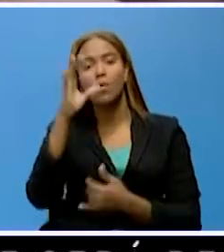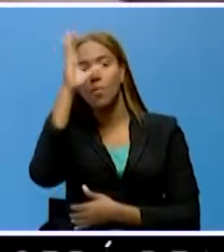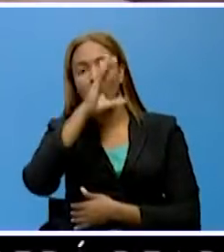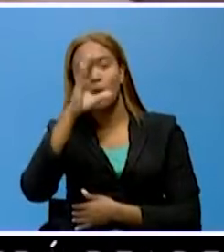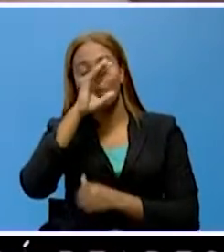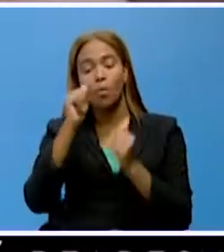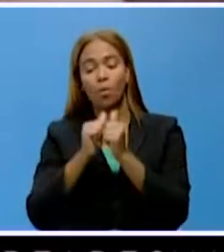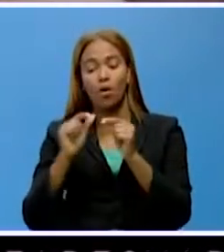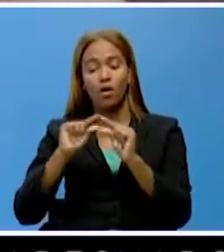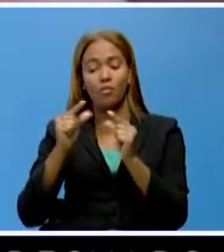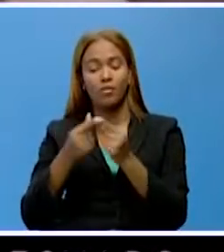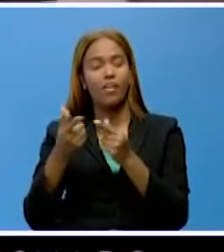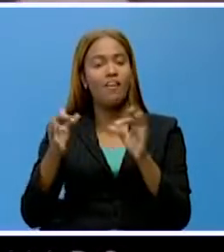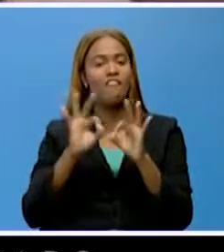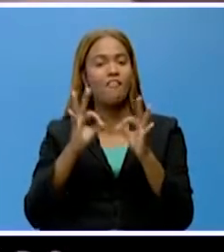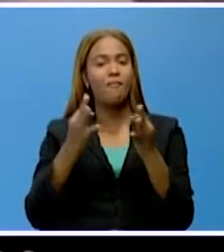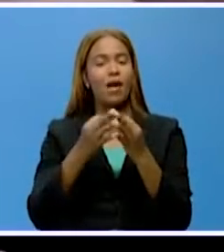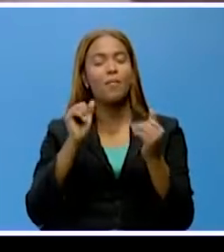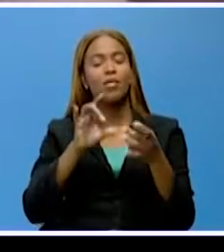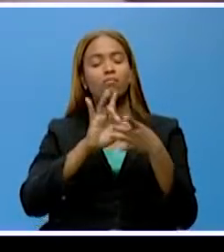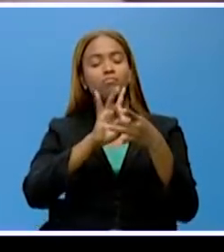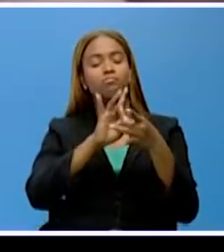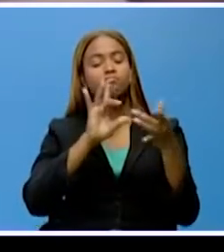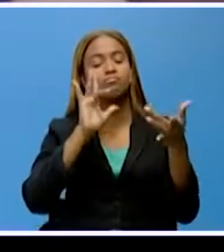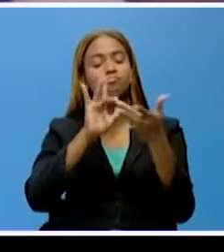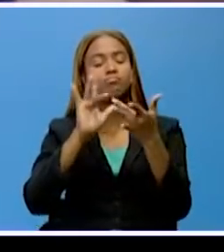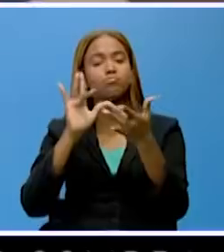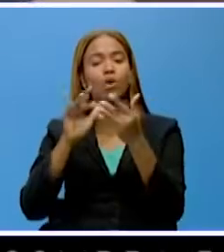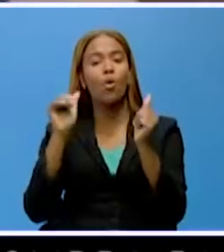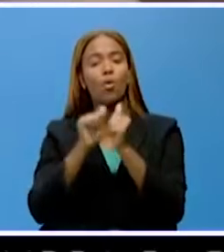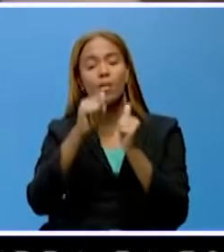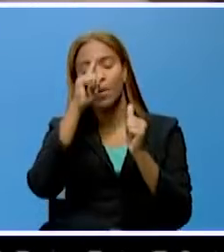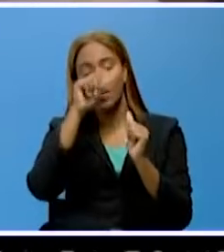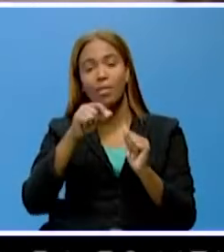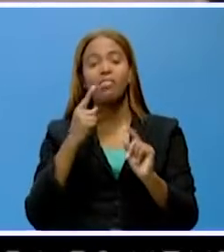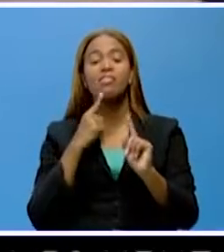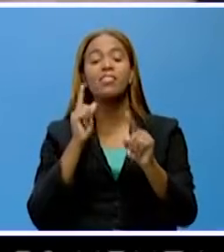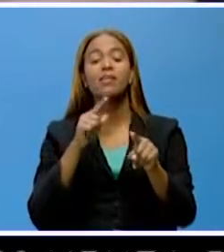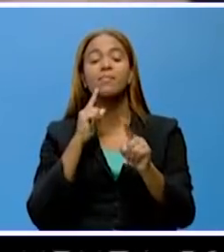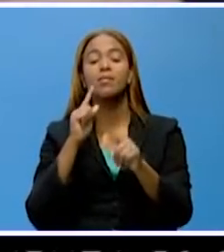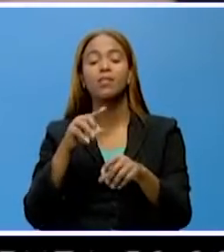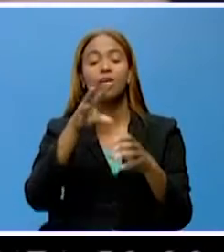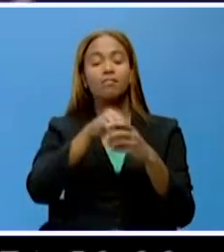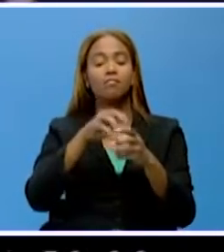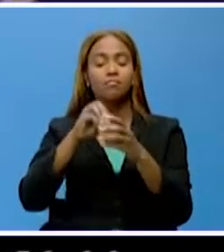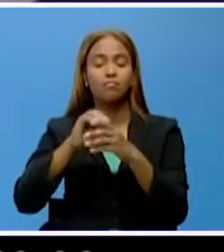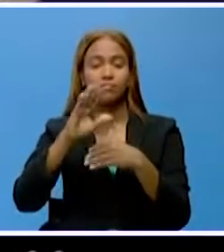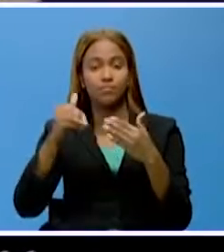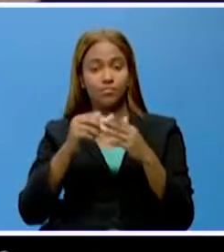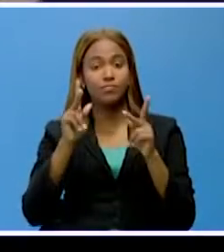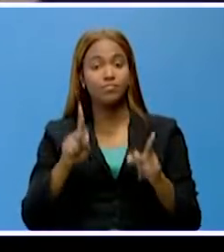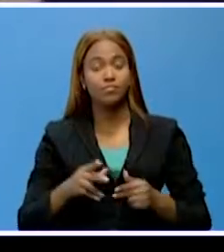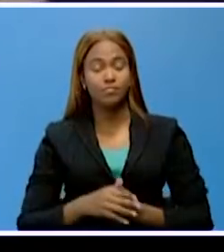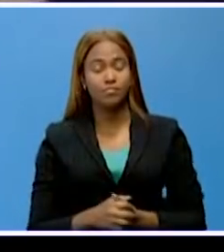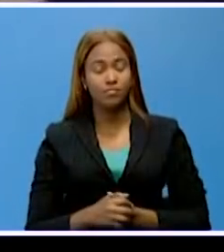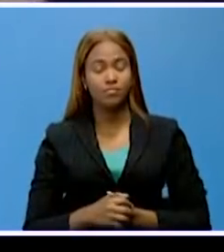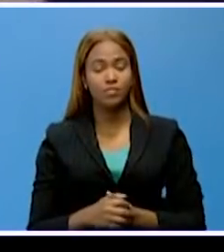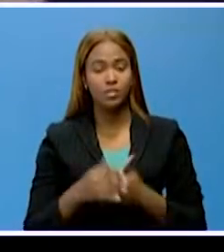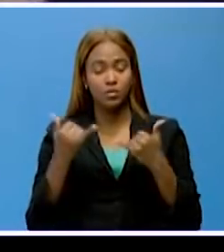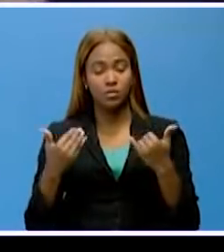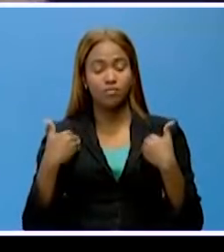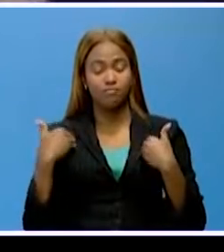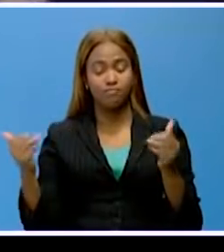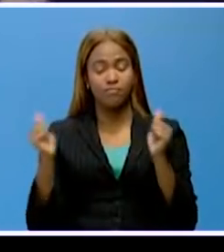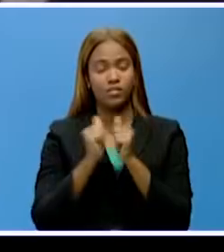del Gabinete de la Familia conectar puntos para dar una respuesta integral. Hoy nos acompañan 5